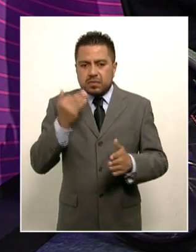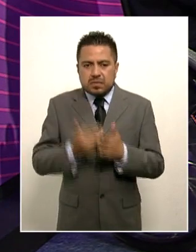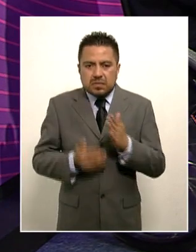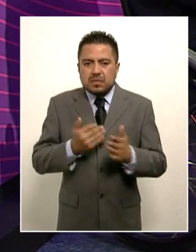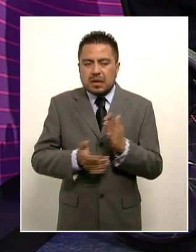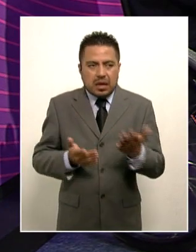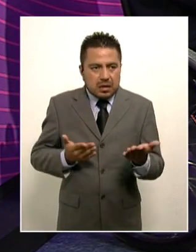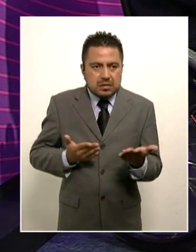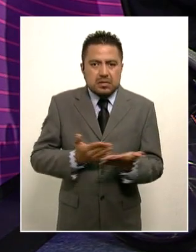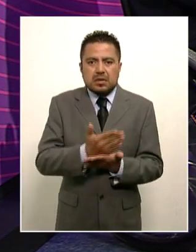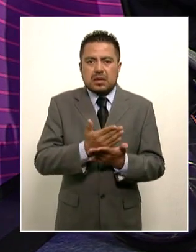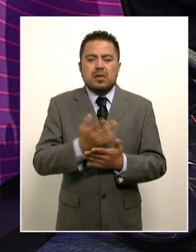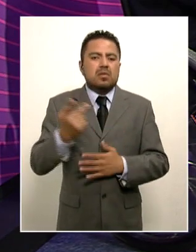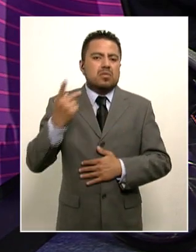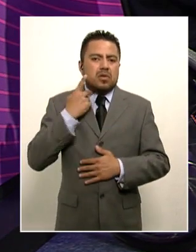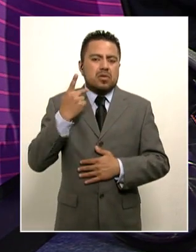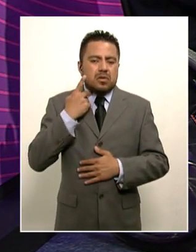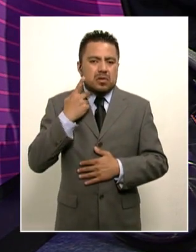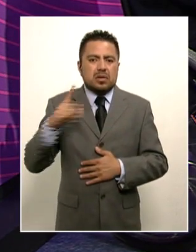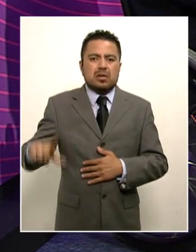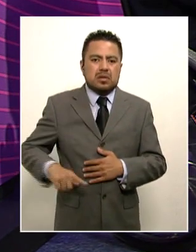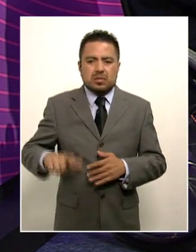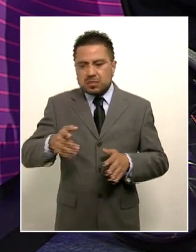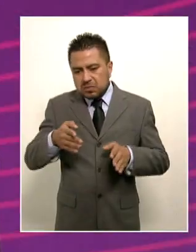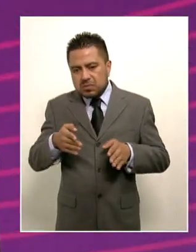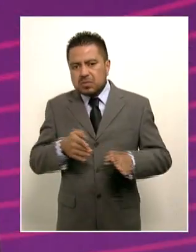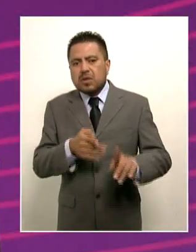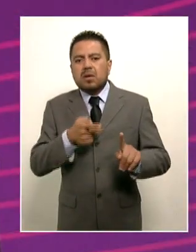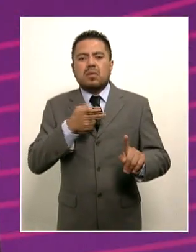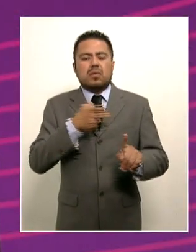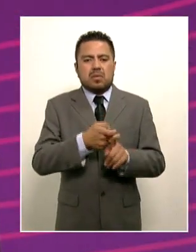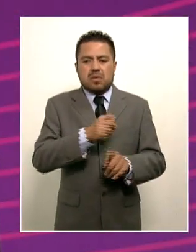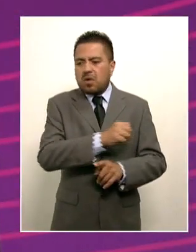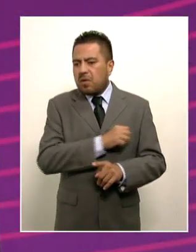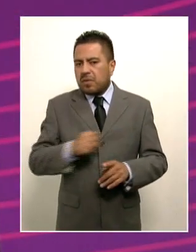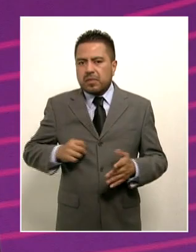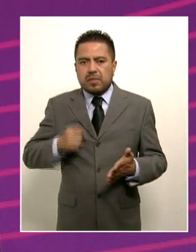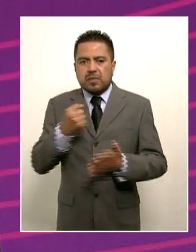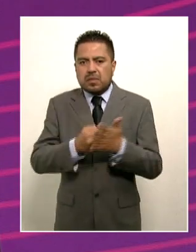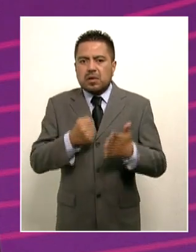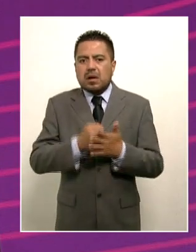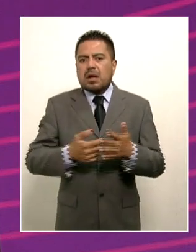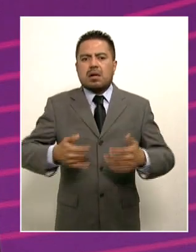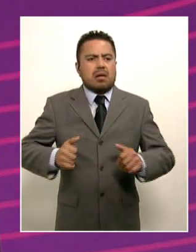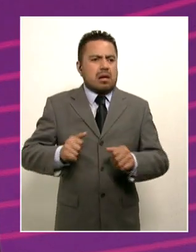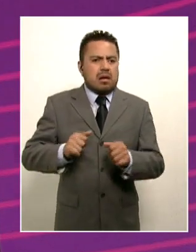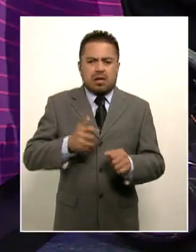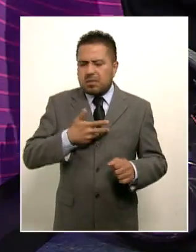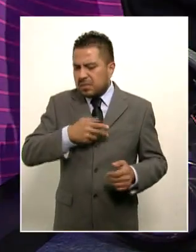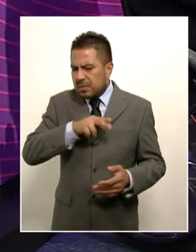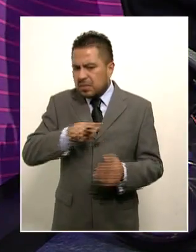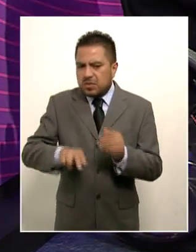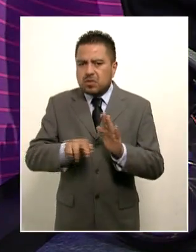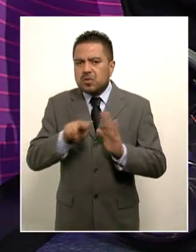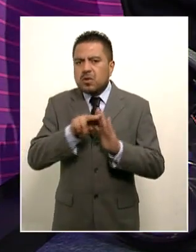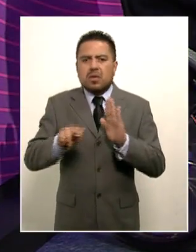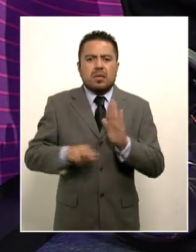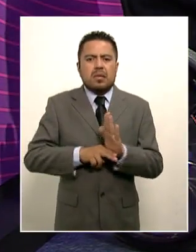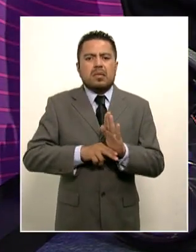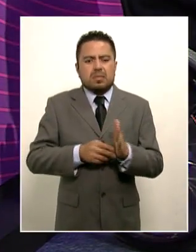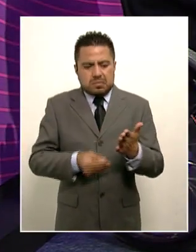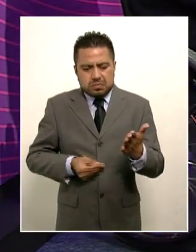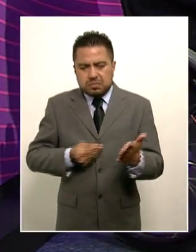de políticas públicas que vayan encaminadas a que obliguen, porque ya está normado, o sea, ya está